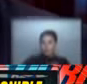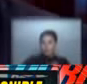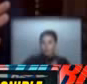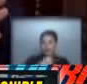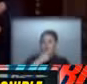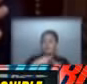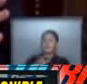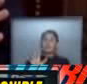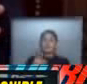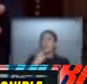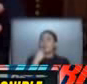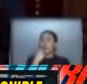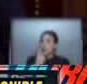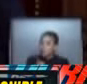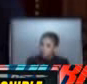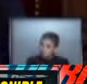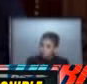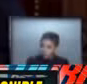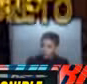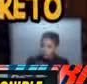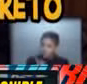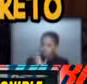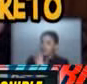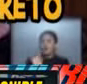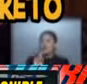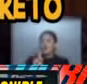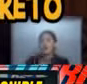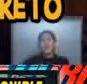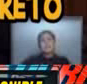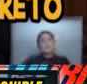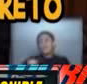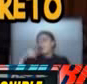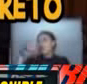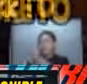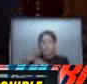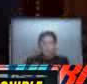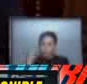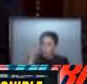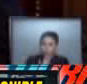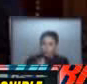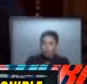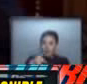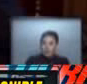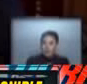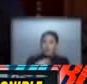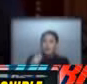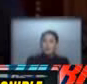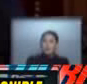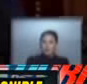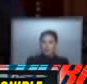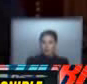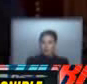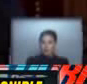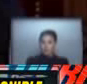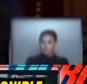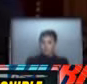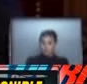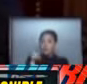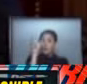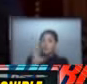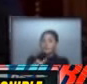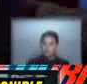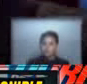No, la pregunta se refiere... no a la situación de otros grupos en concreto, sino al argumento en el cual basa